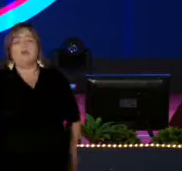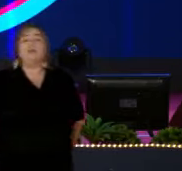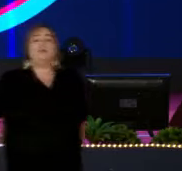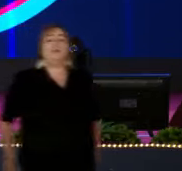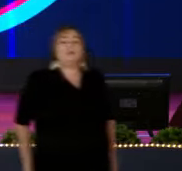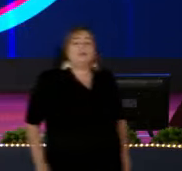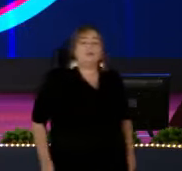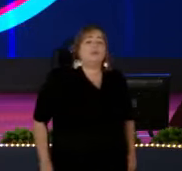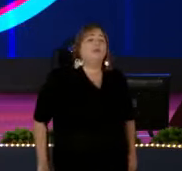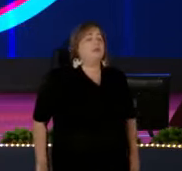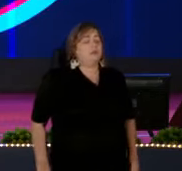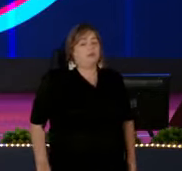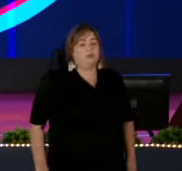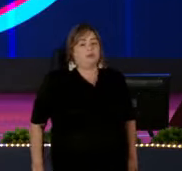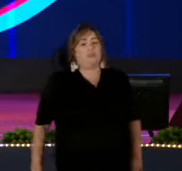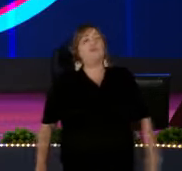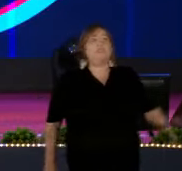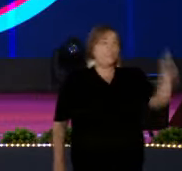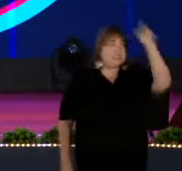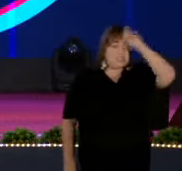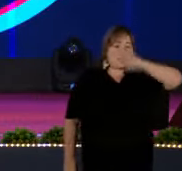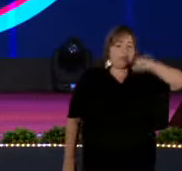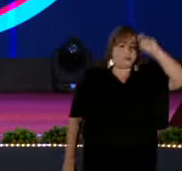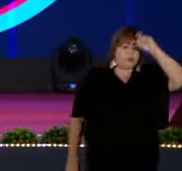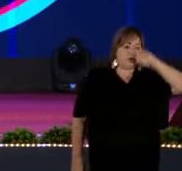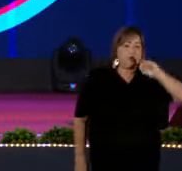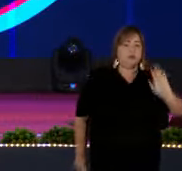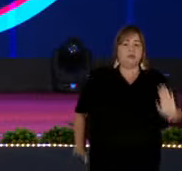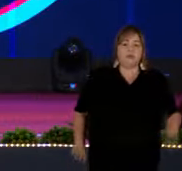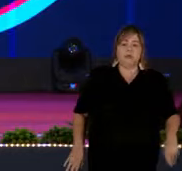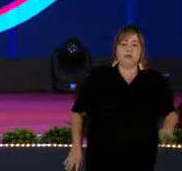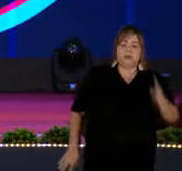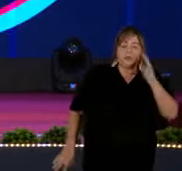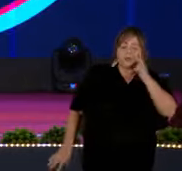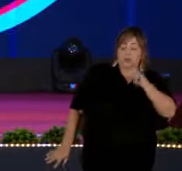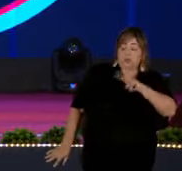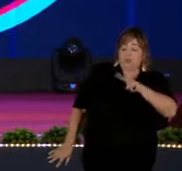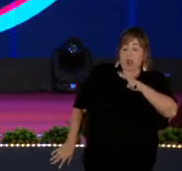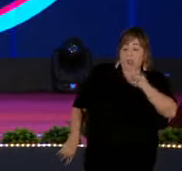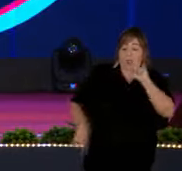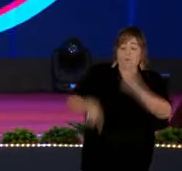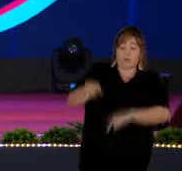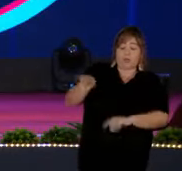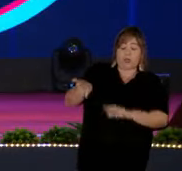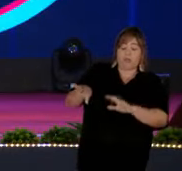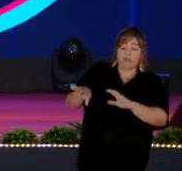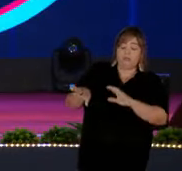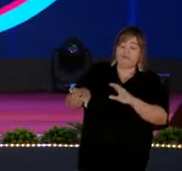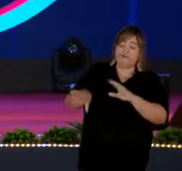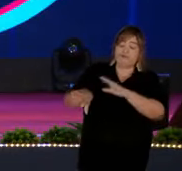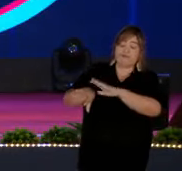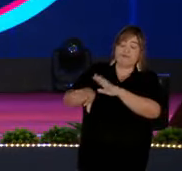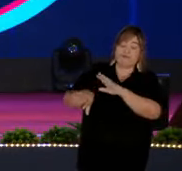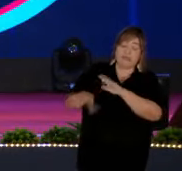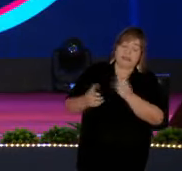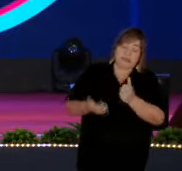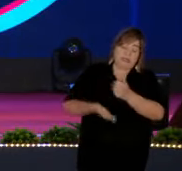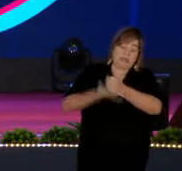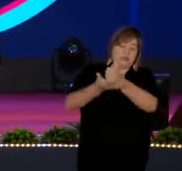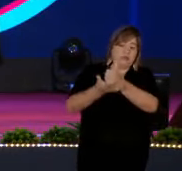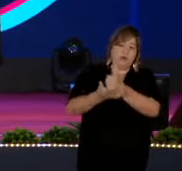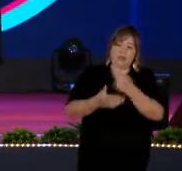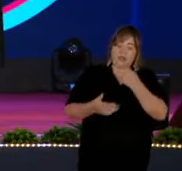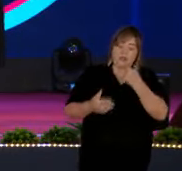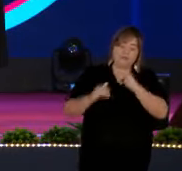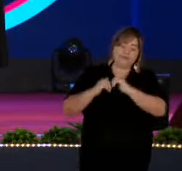Exactamente, muy palabra de sabiduría. Si tú notas que no los puedes convencer, aléjate de ellos y deja que